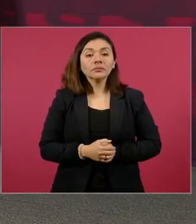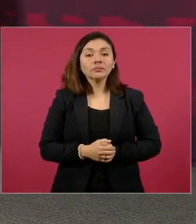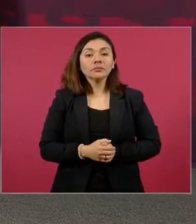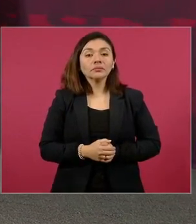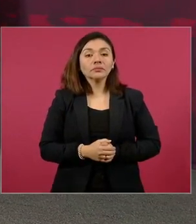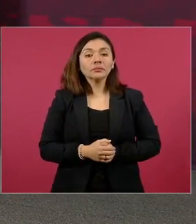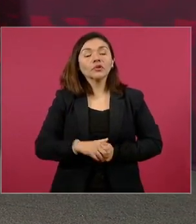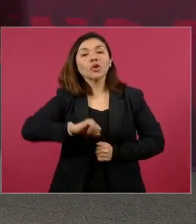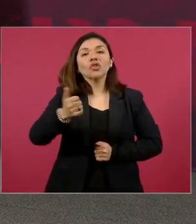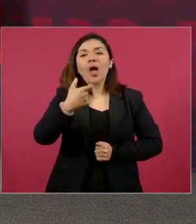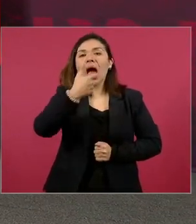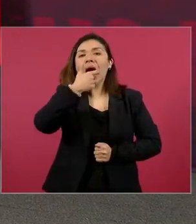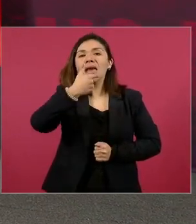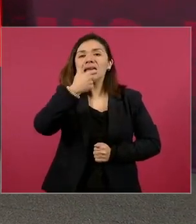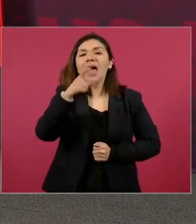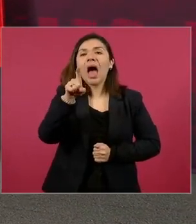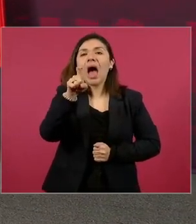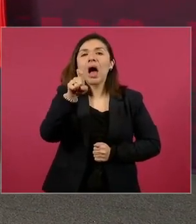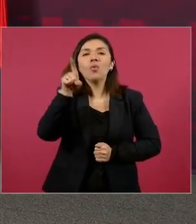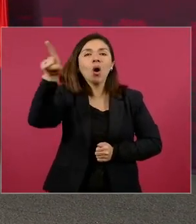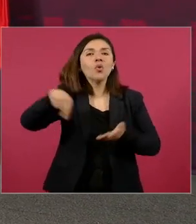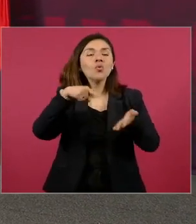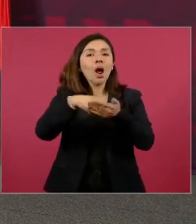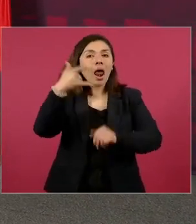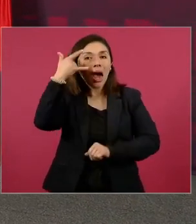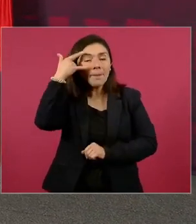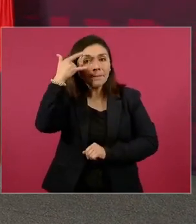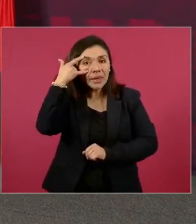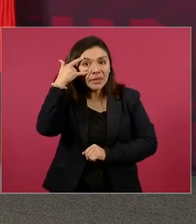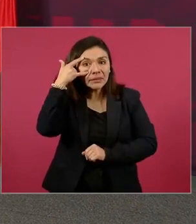la galleta de agua de Campeche.